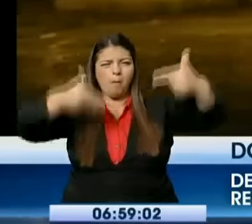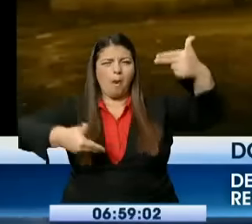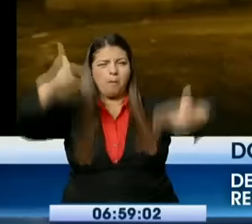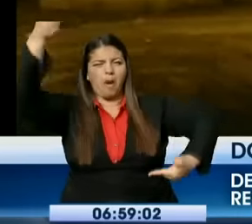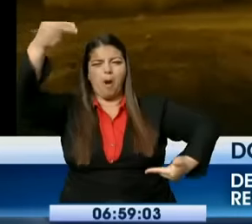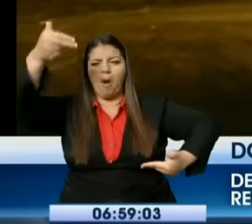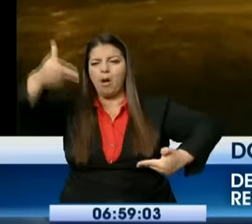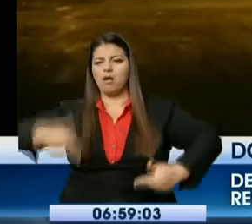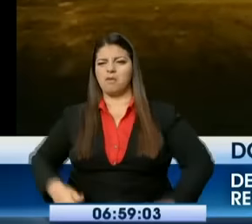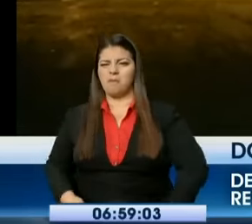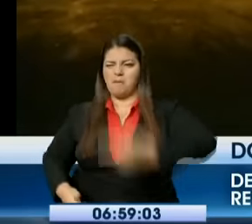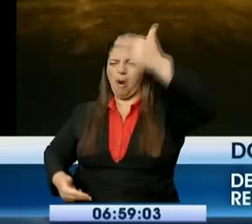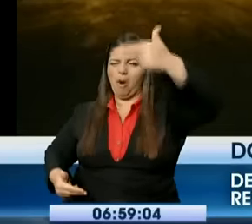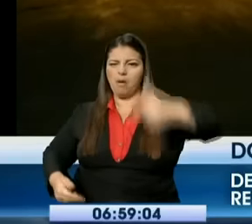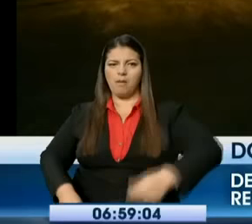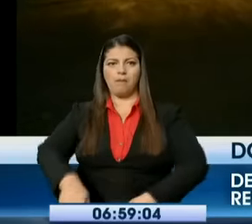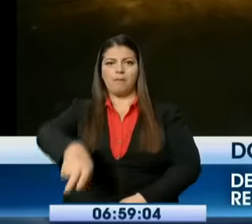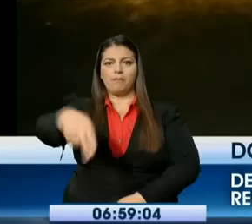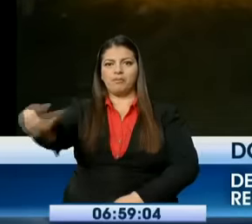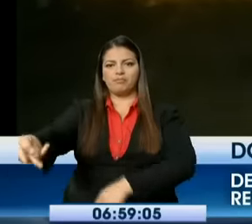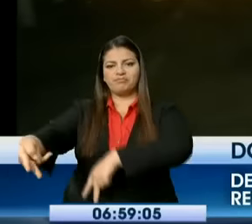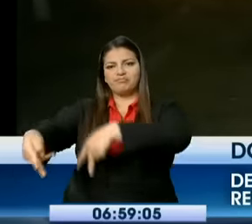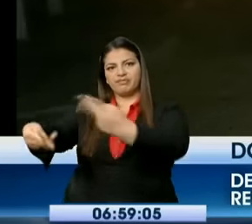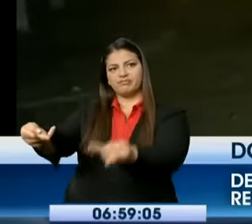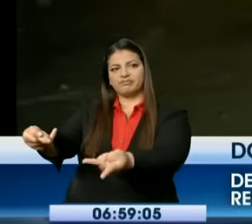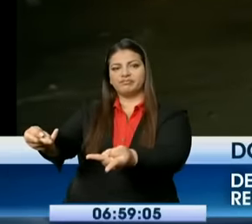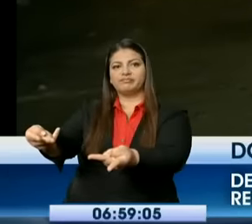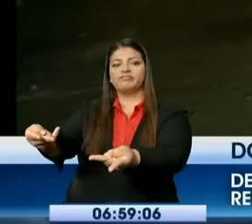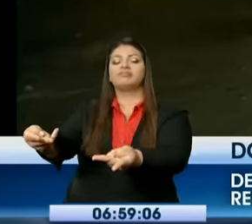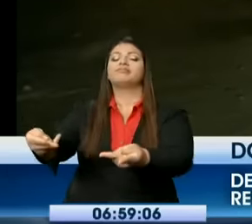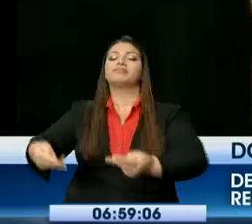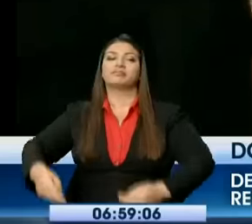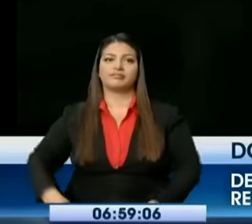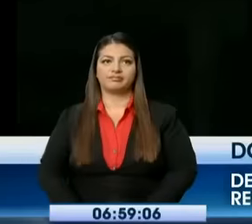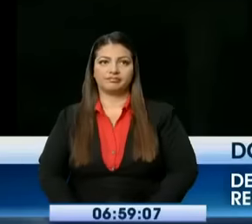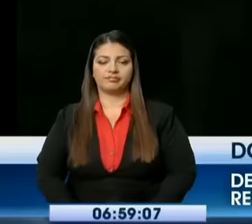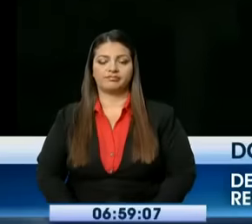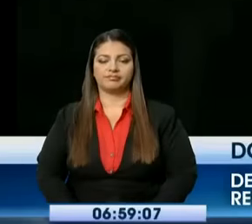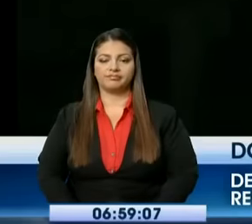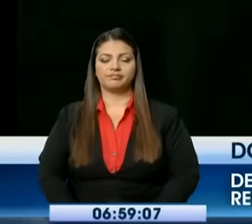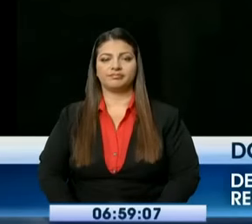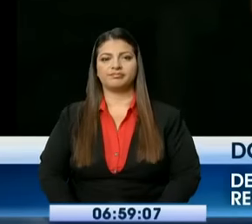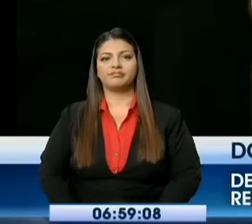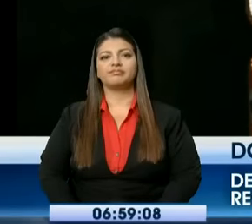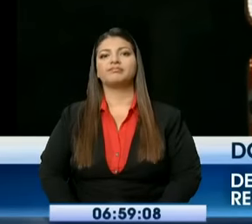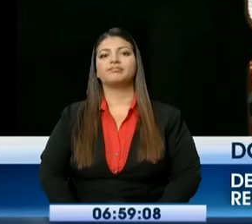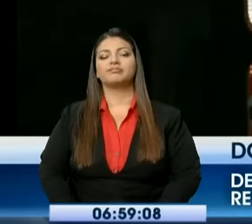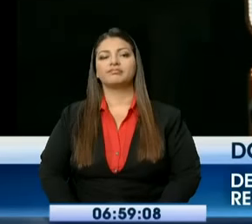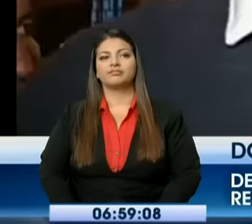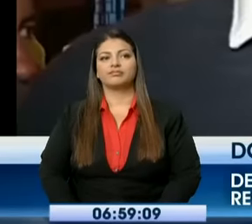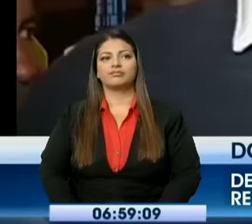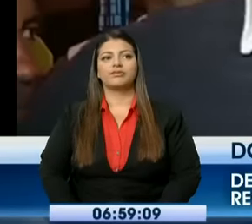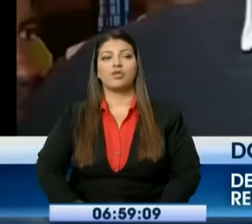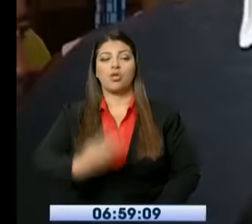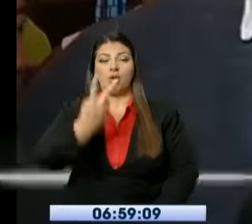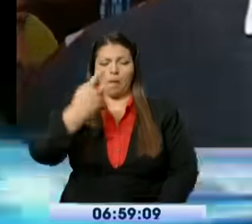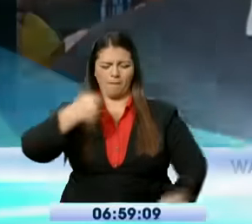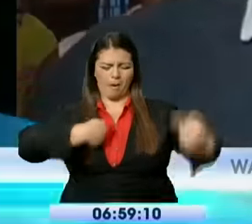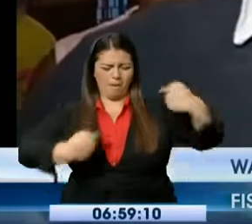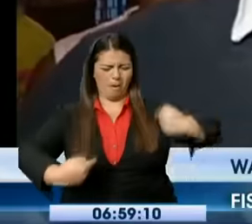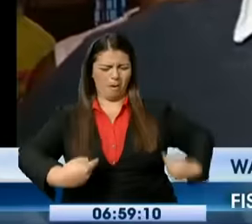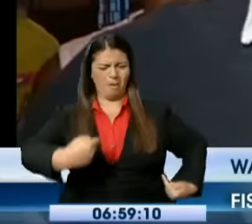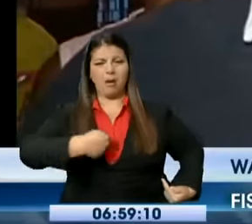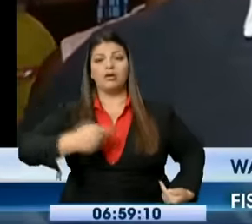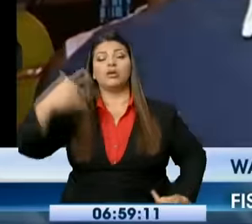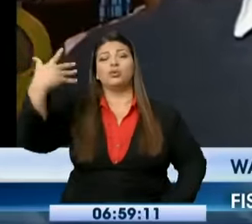enfrentamiento, un tiroteo, en el cual resultaron dos personas fallecidas y dos heridos con gravedad, que han